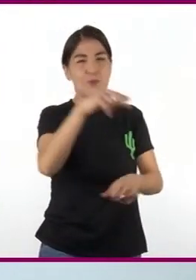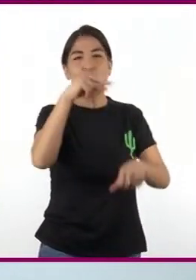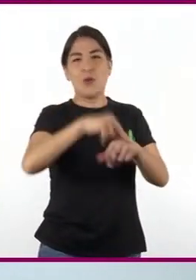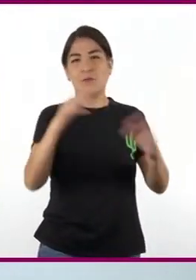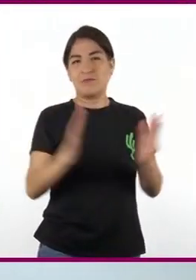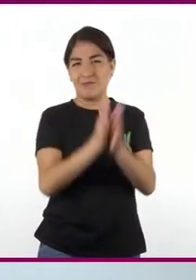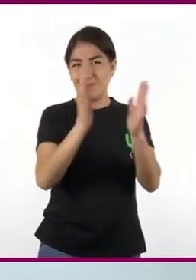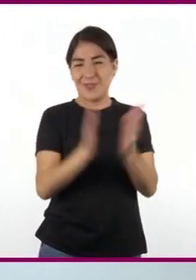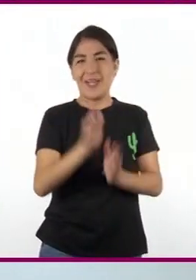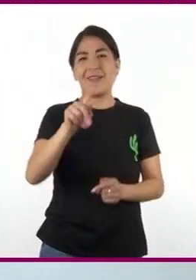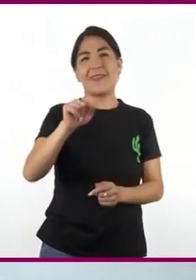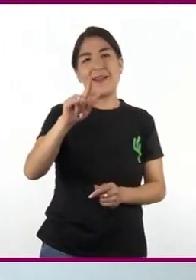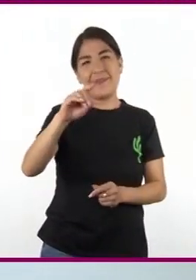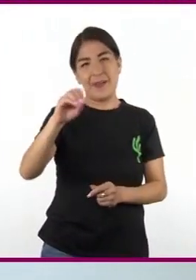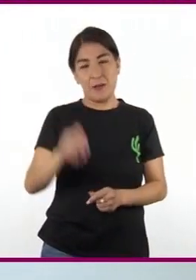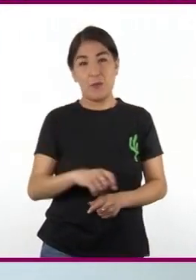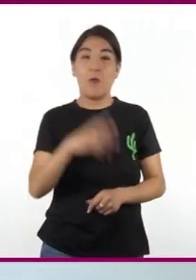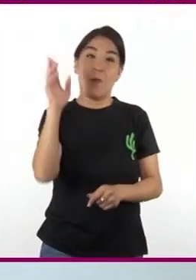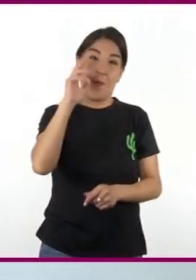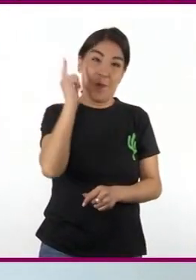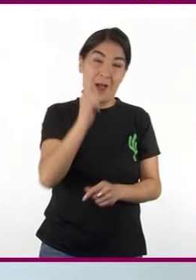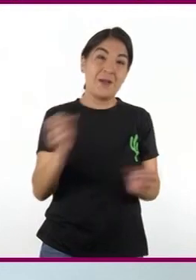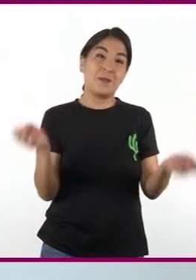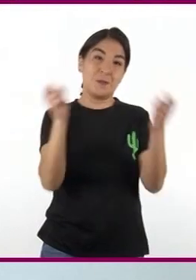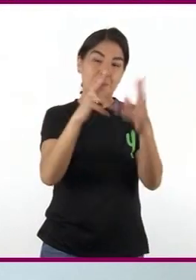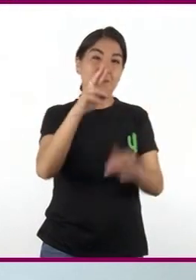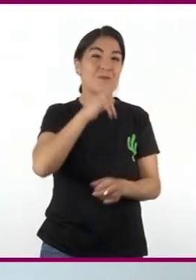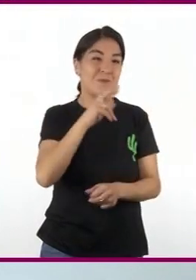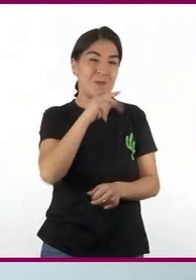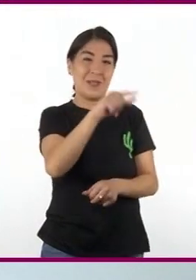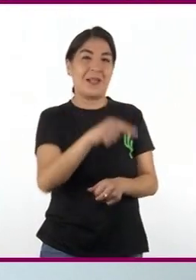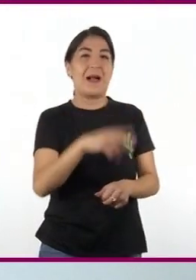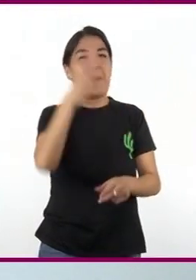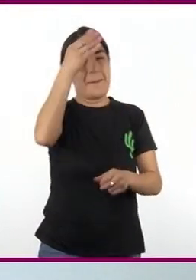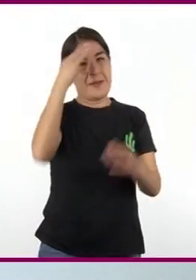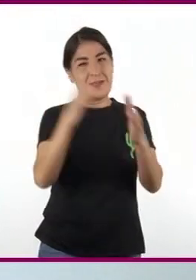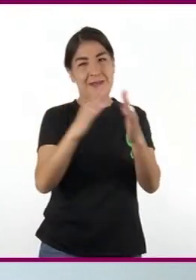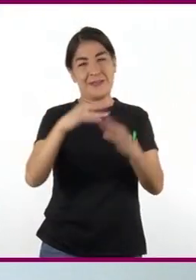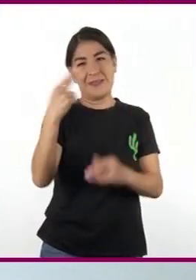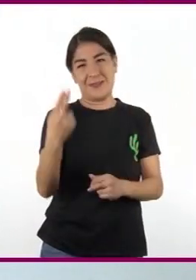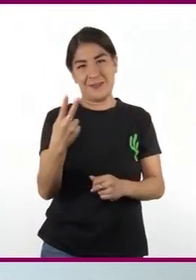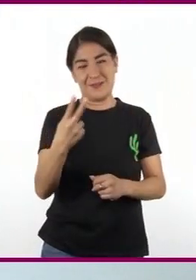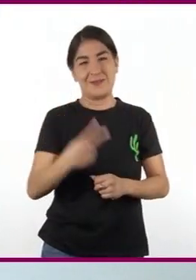Tadeo Stein y esperamos vernos pronto en otra sesión de Aprende en Casa 2.